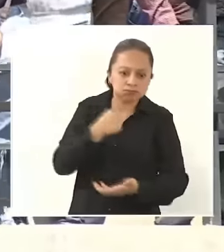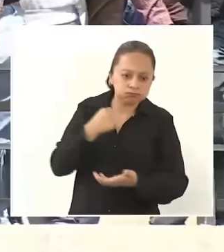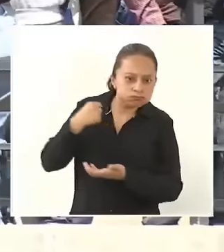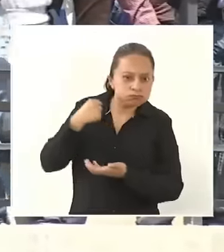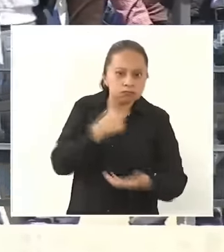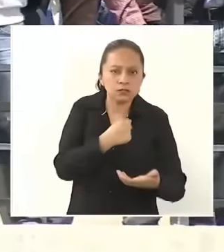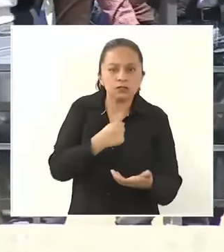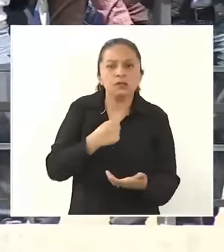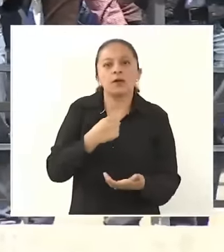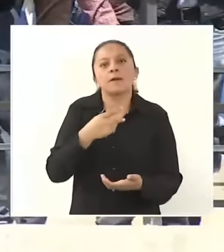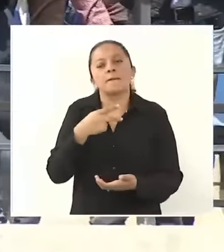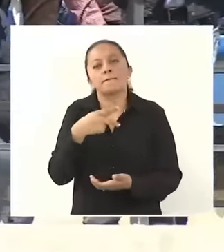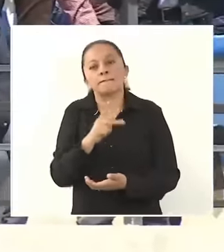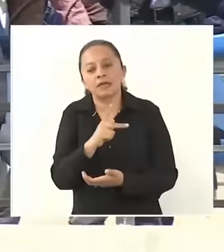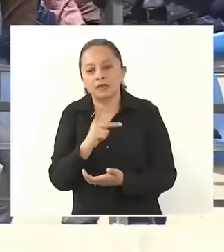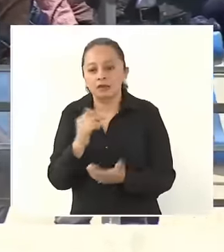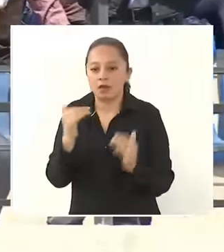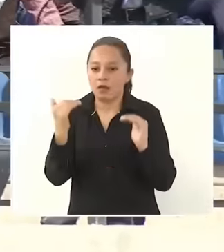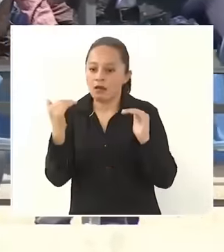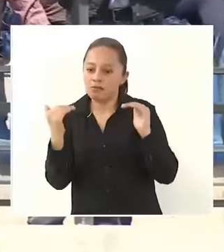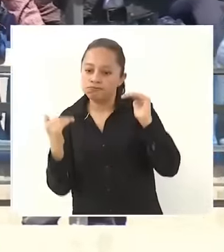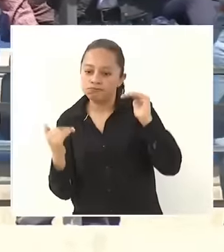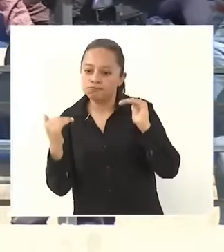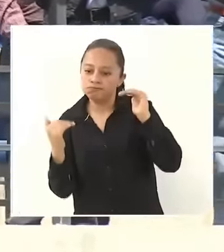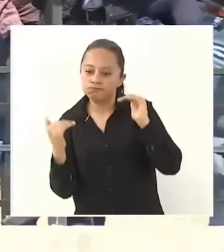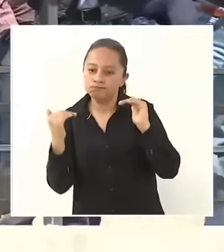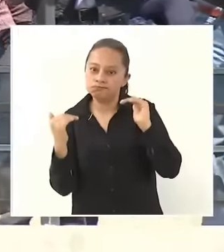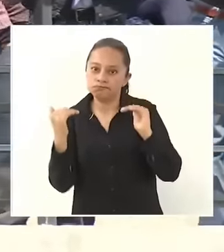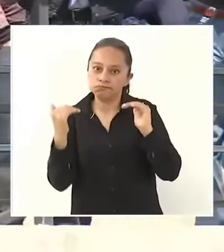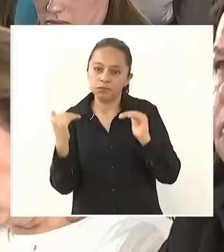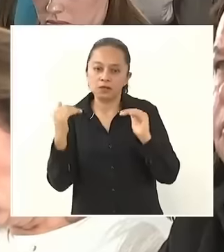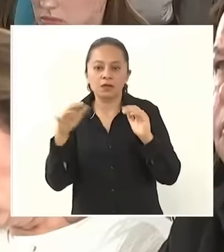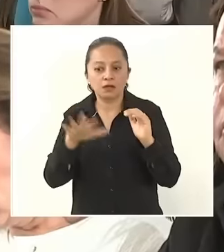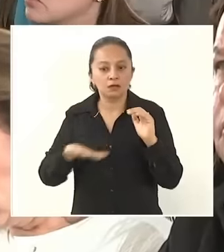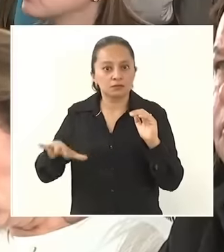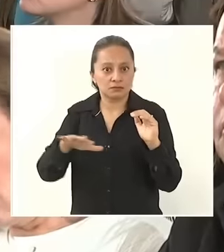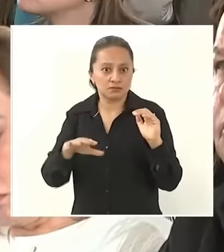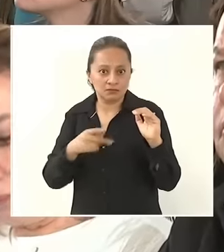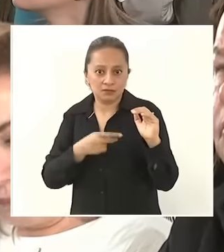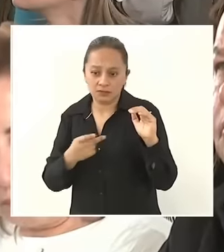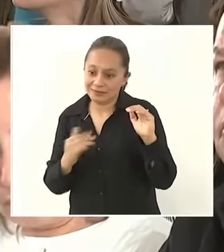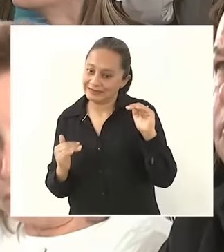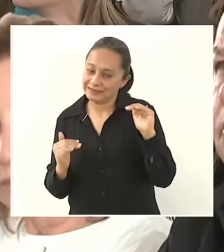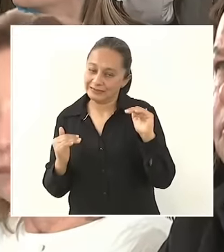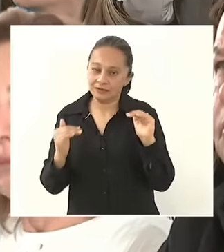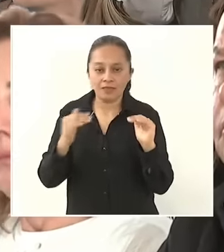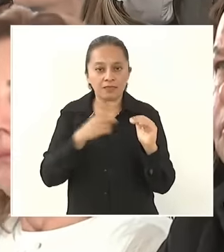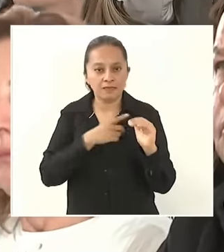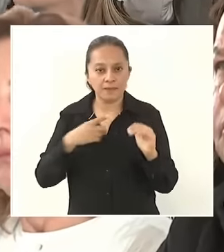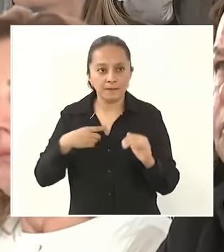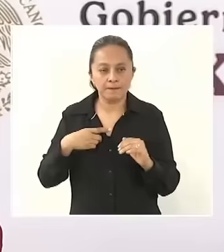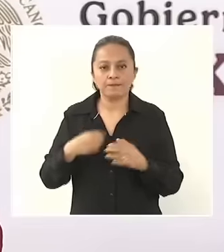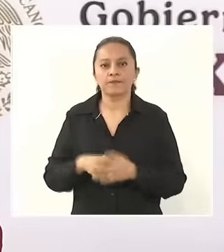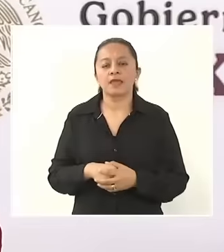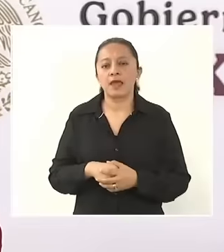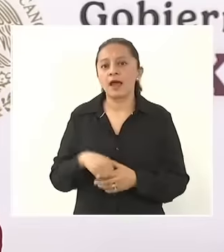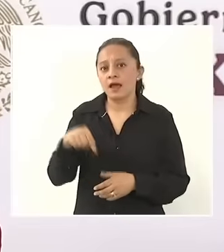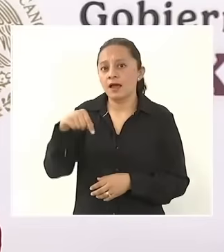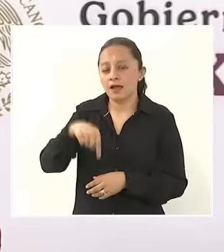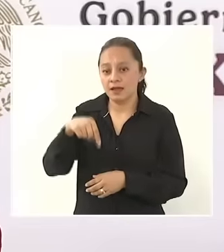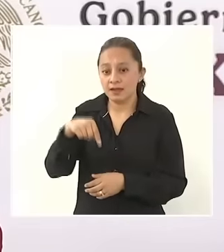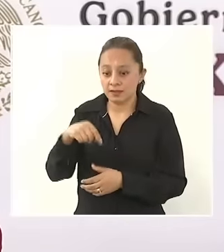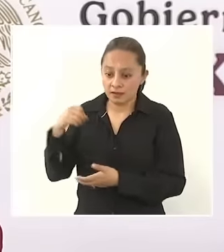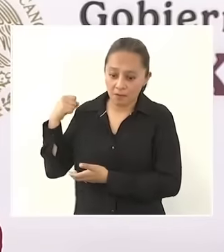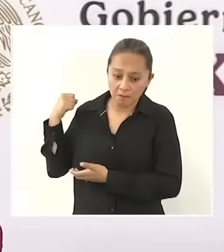que reducirse las desigualdades, la pobreza. México tiene hoy el mayor nivel de inversión